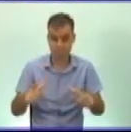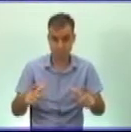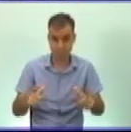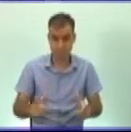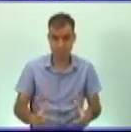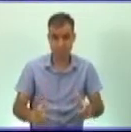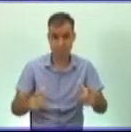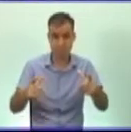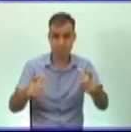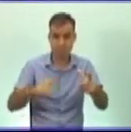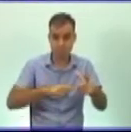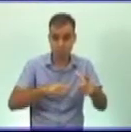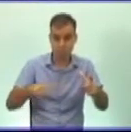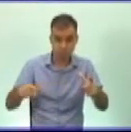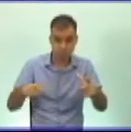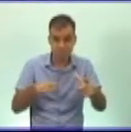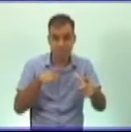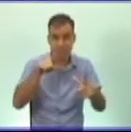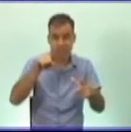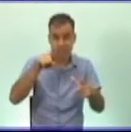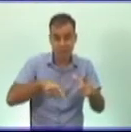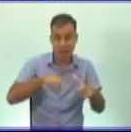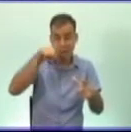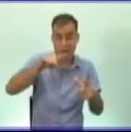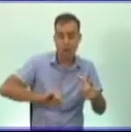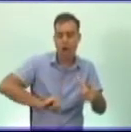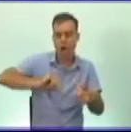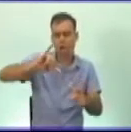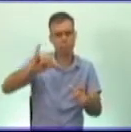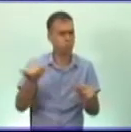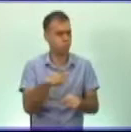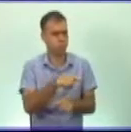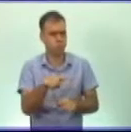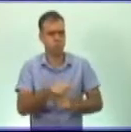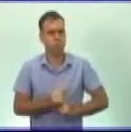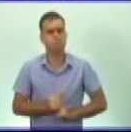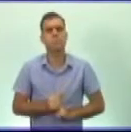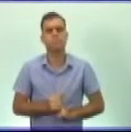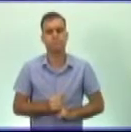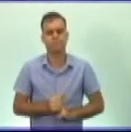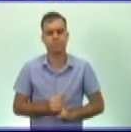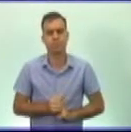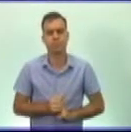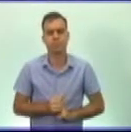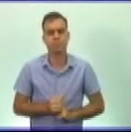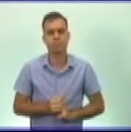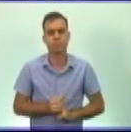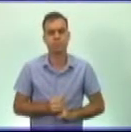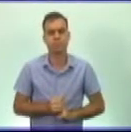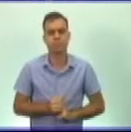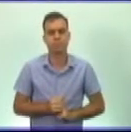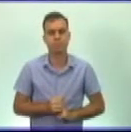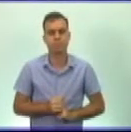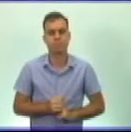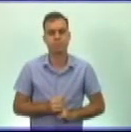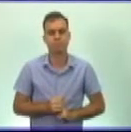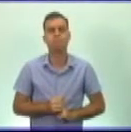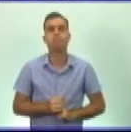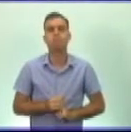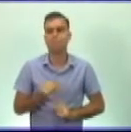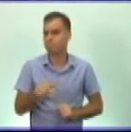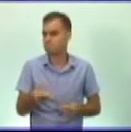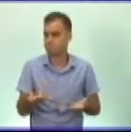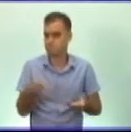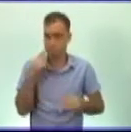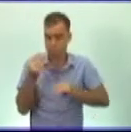pero coincide con la altura y por eso le llamamos altura, por ser un cilindro circular recto. Ahora vamos a